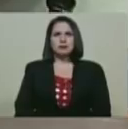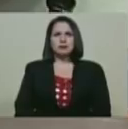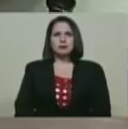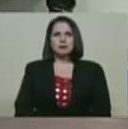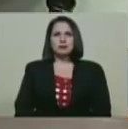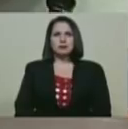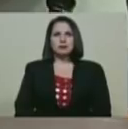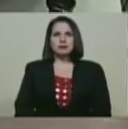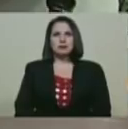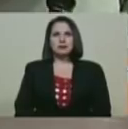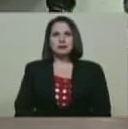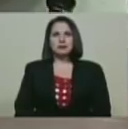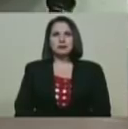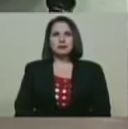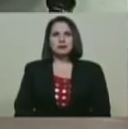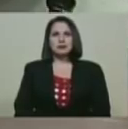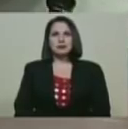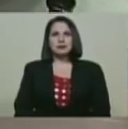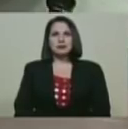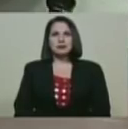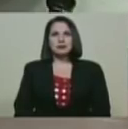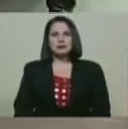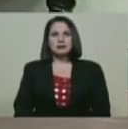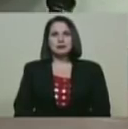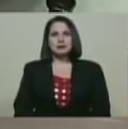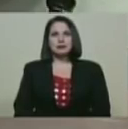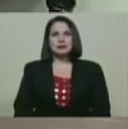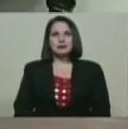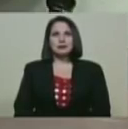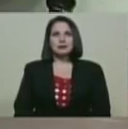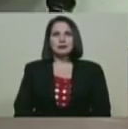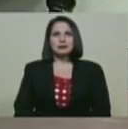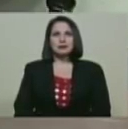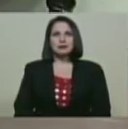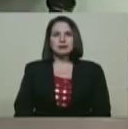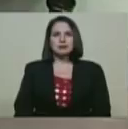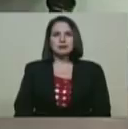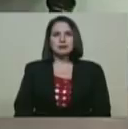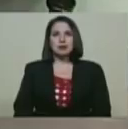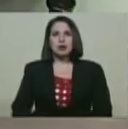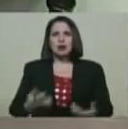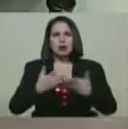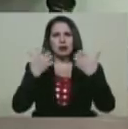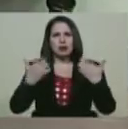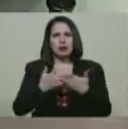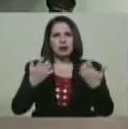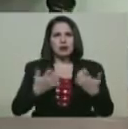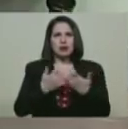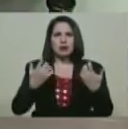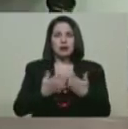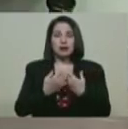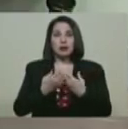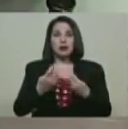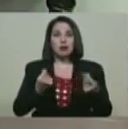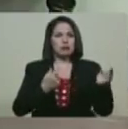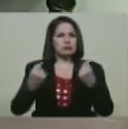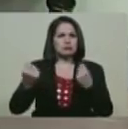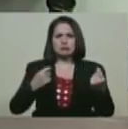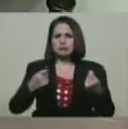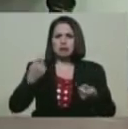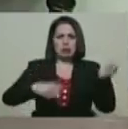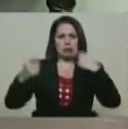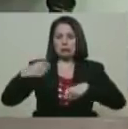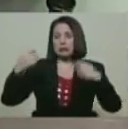para las sanciones que el país debe establecer para la guerra contra los comerciantes inescrupulosos, contra los